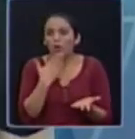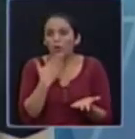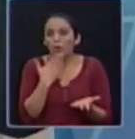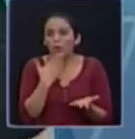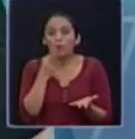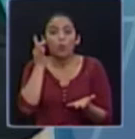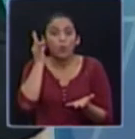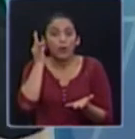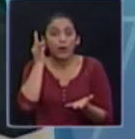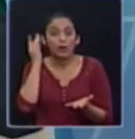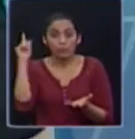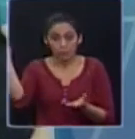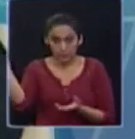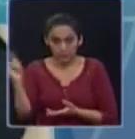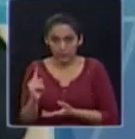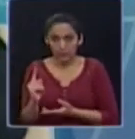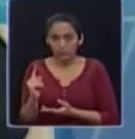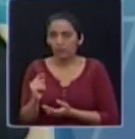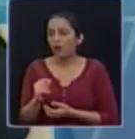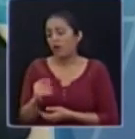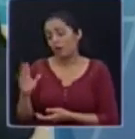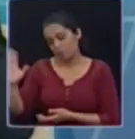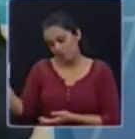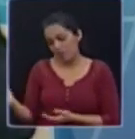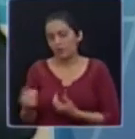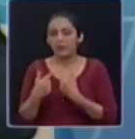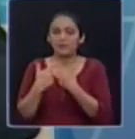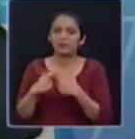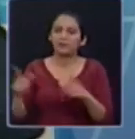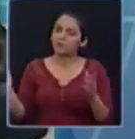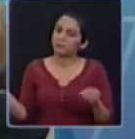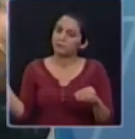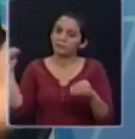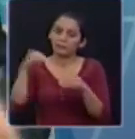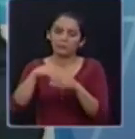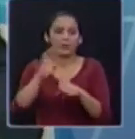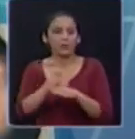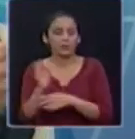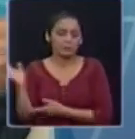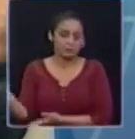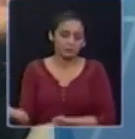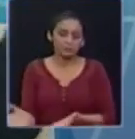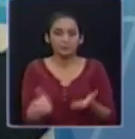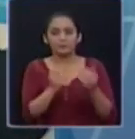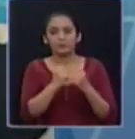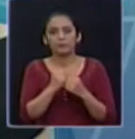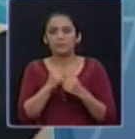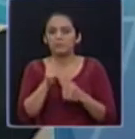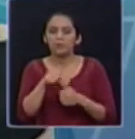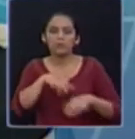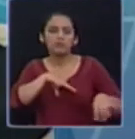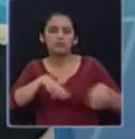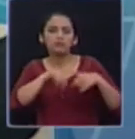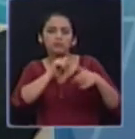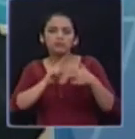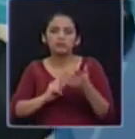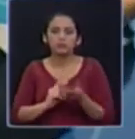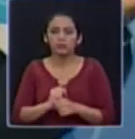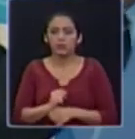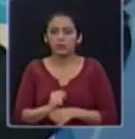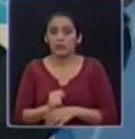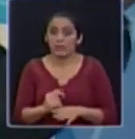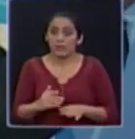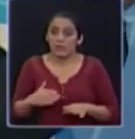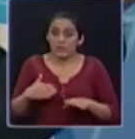haga sus actividades, o retenerla en el aeropuerto y evitar su entrada para que el golpe mediático, como se ha